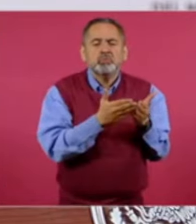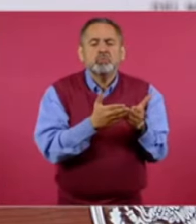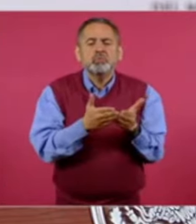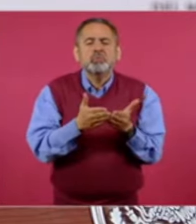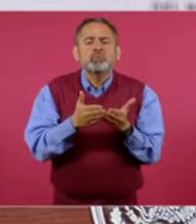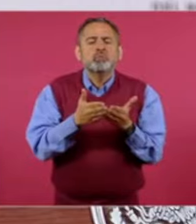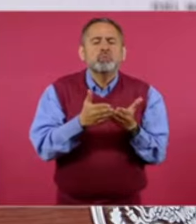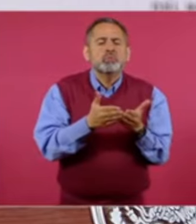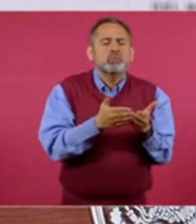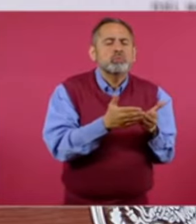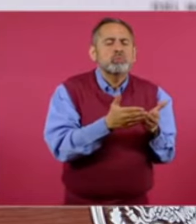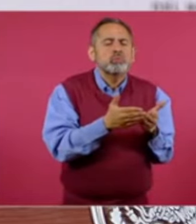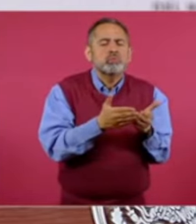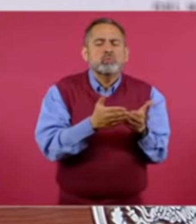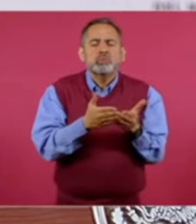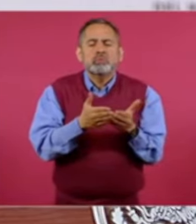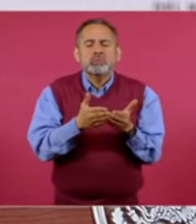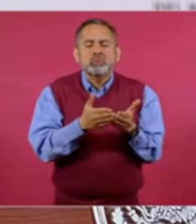no se mueva